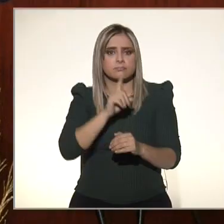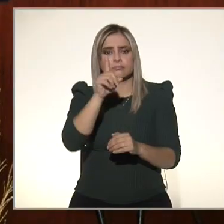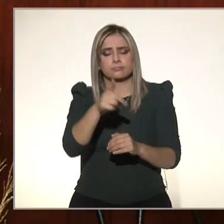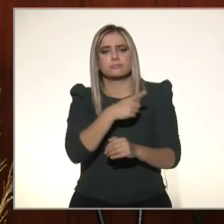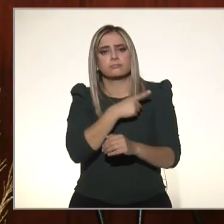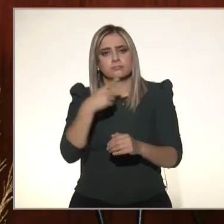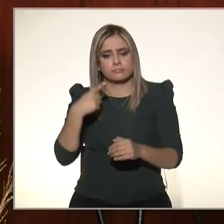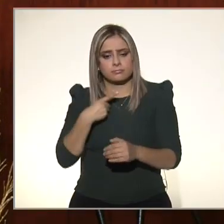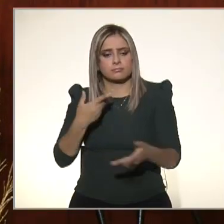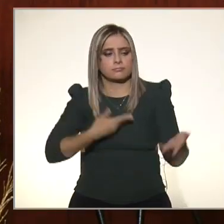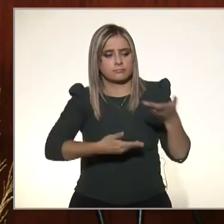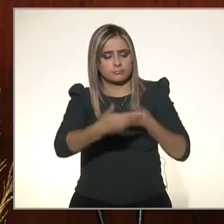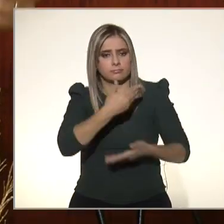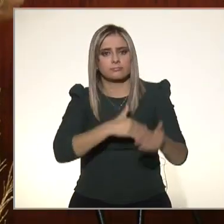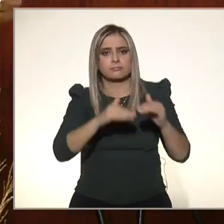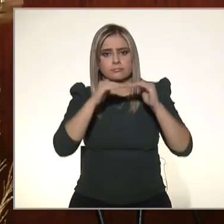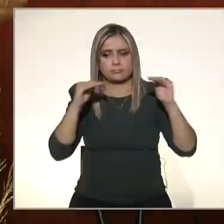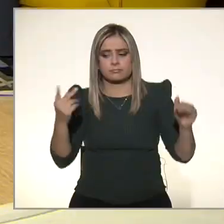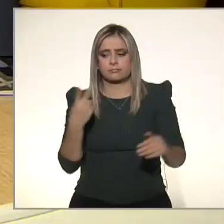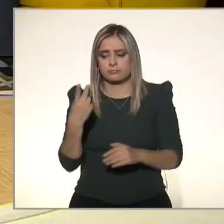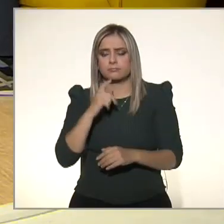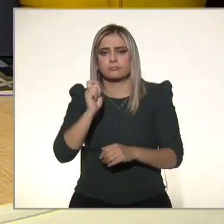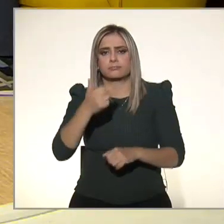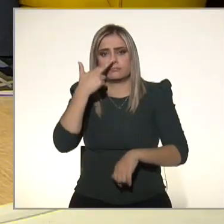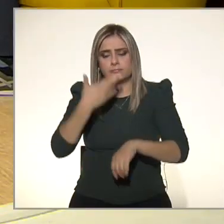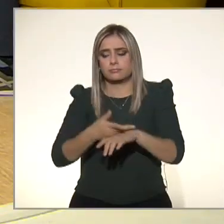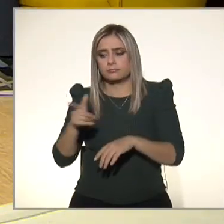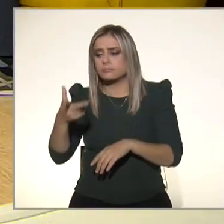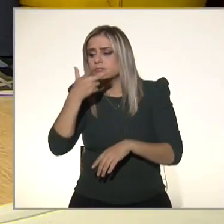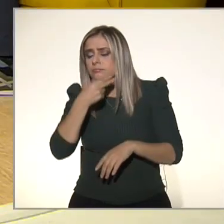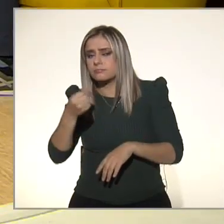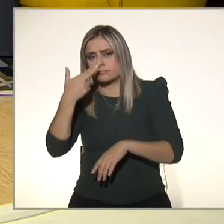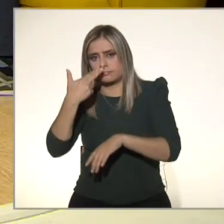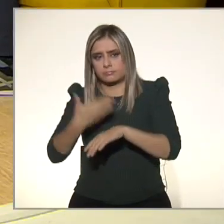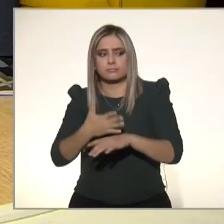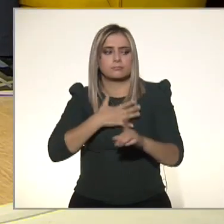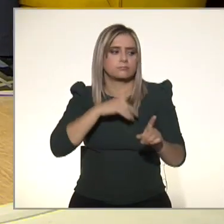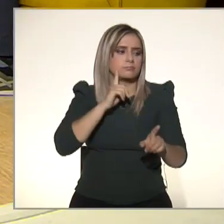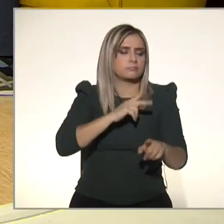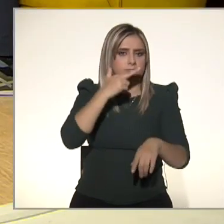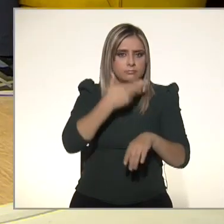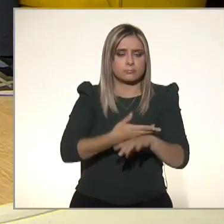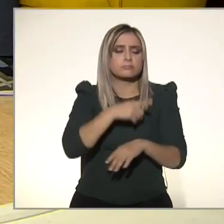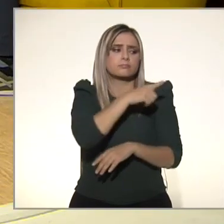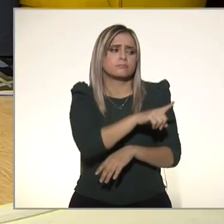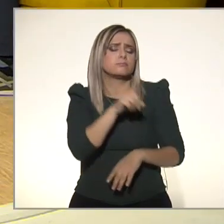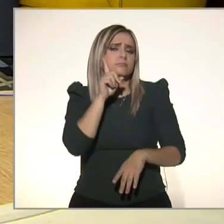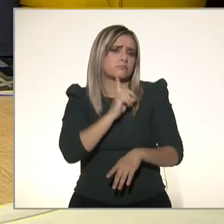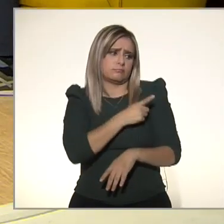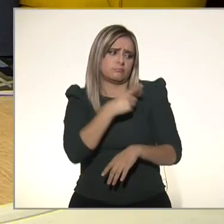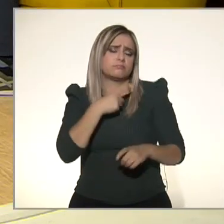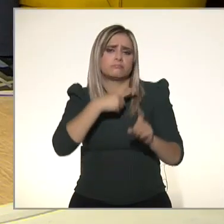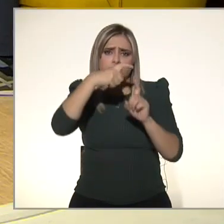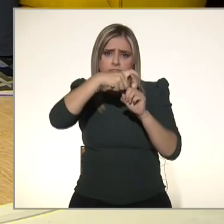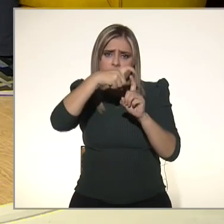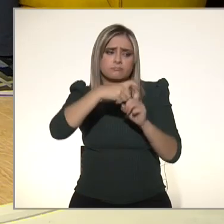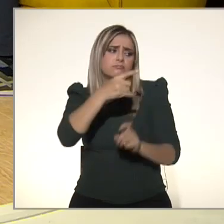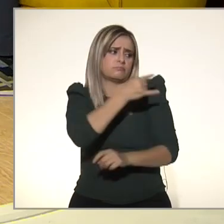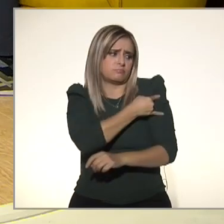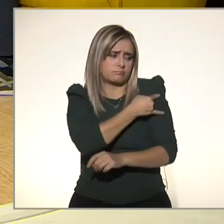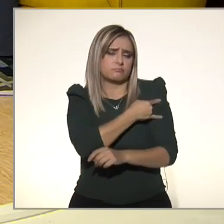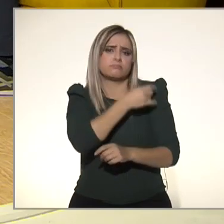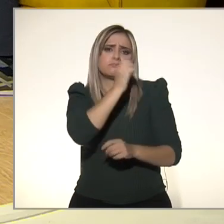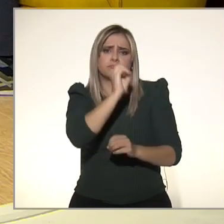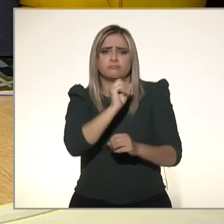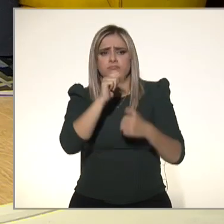compartidos Claro, y entrarle al quite. corresponsables como hombres con el uso de un mecanismo de barrera